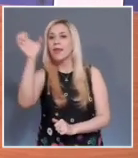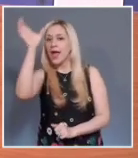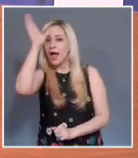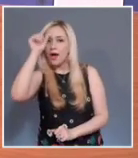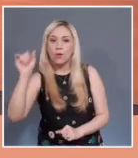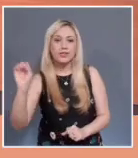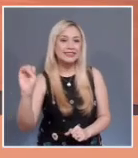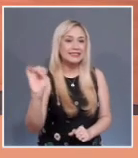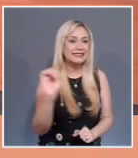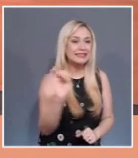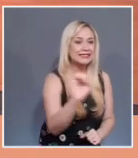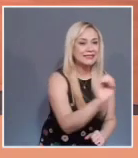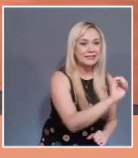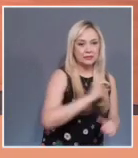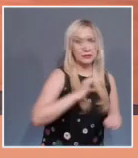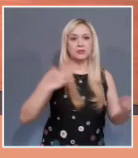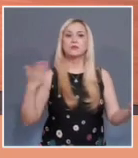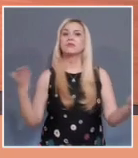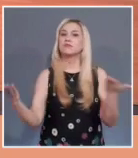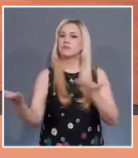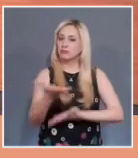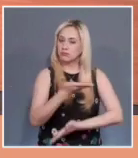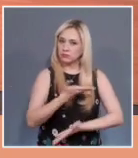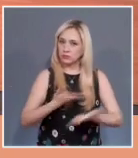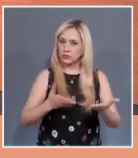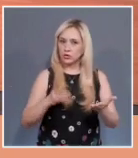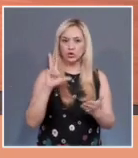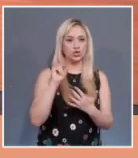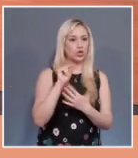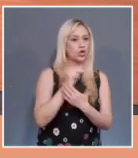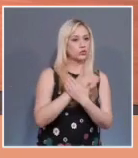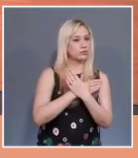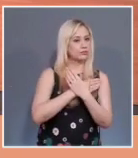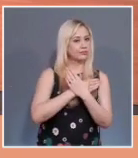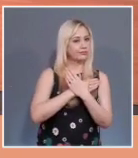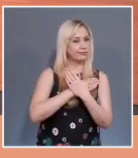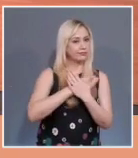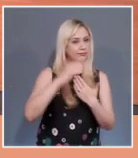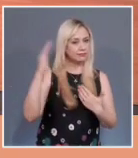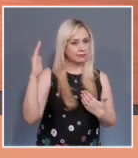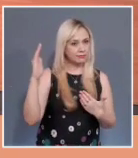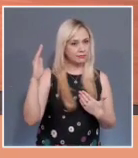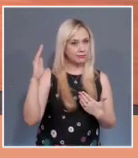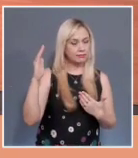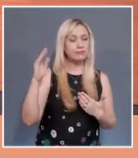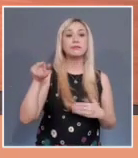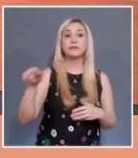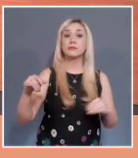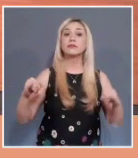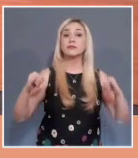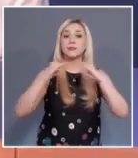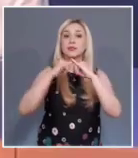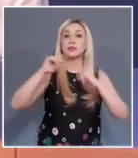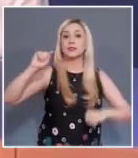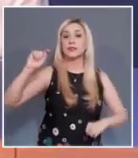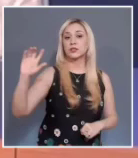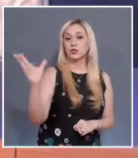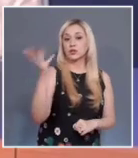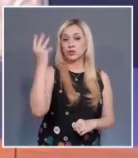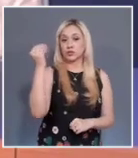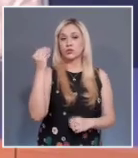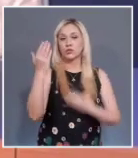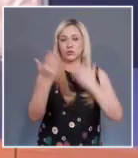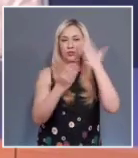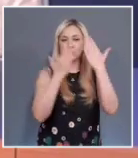en México. En el Instituto Tecnológico y de Estudios Superiores de Occidente, el magistrado de la Mata Pizaña aseguró que el